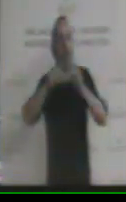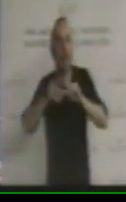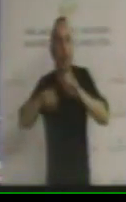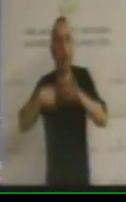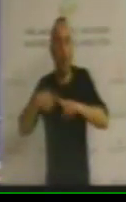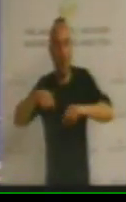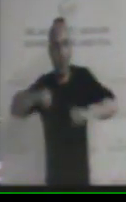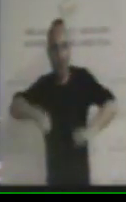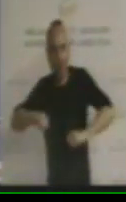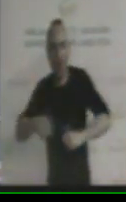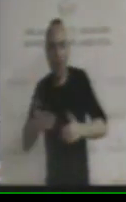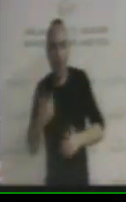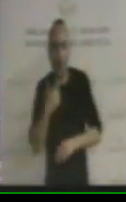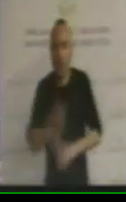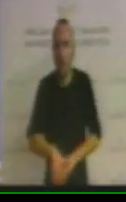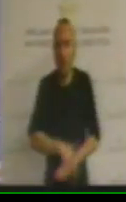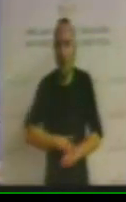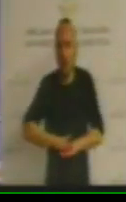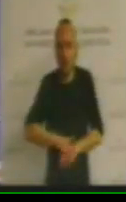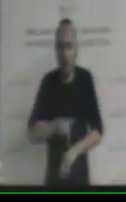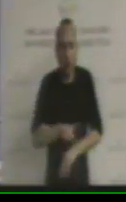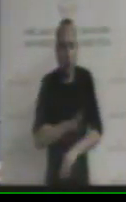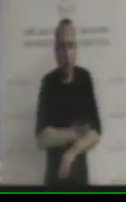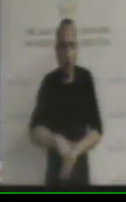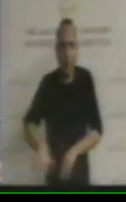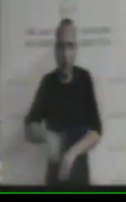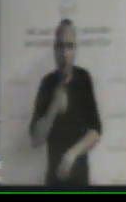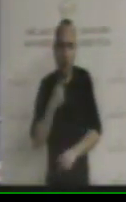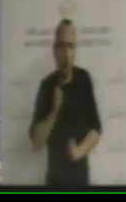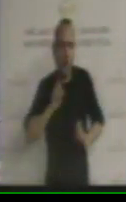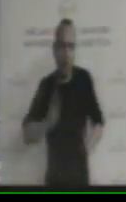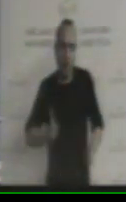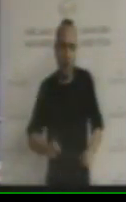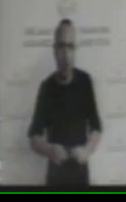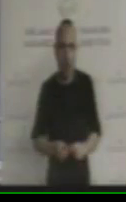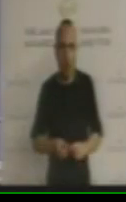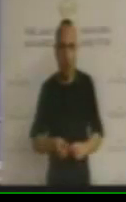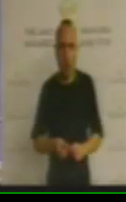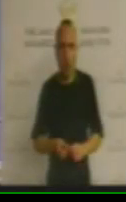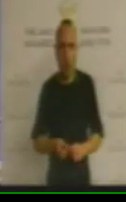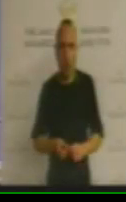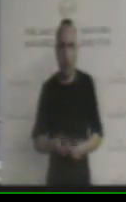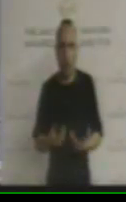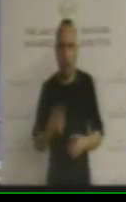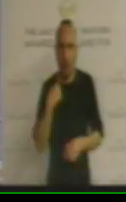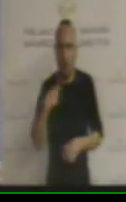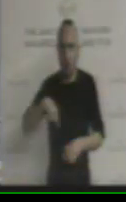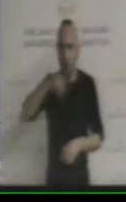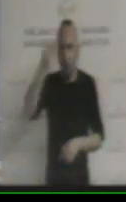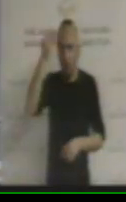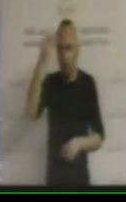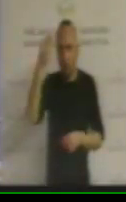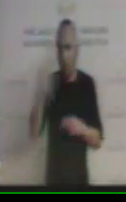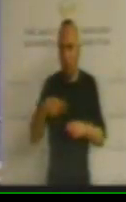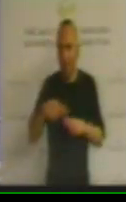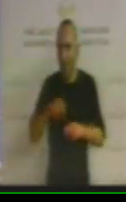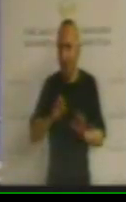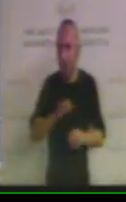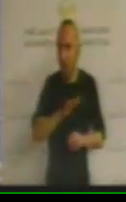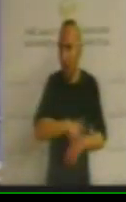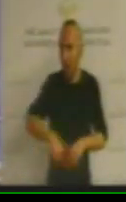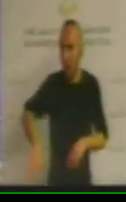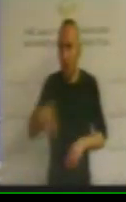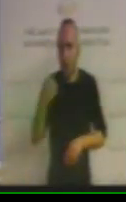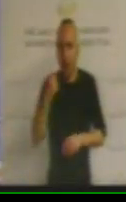Es básico poner esas bases, digamos, esa prevención. En UPN pensamos que las políticas para la infancia deben basarse en un planteamiento